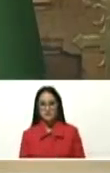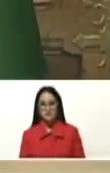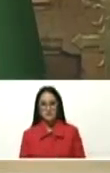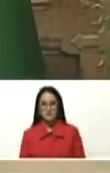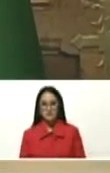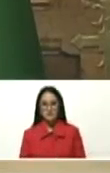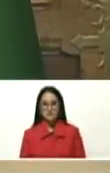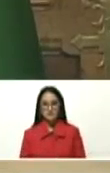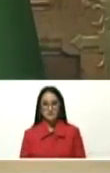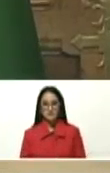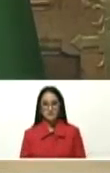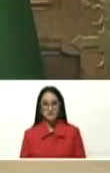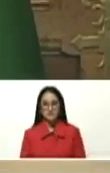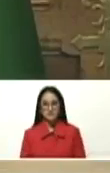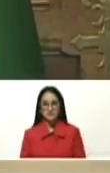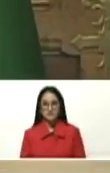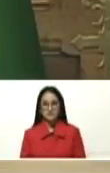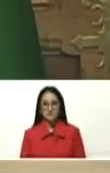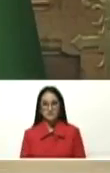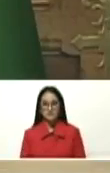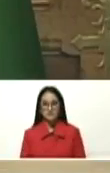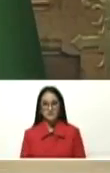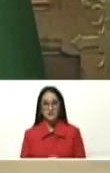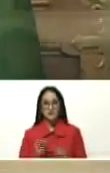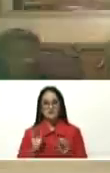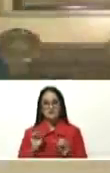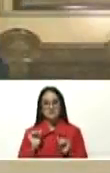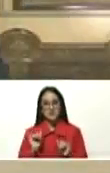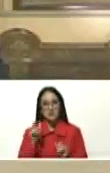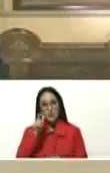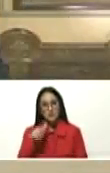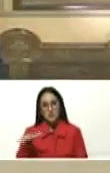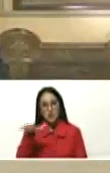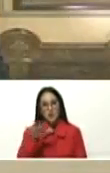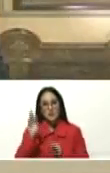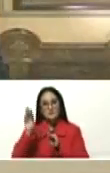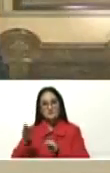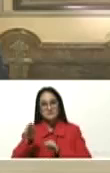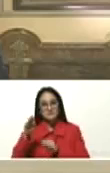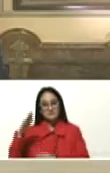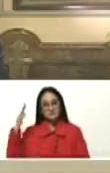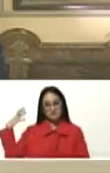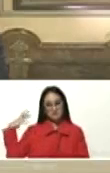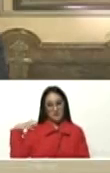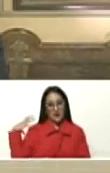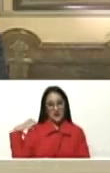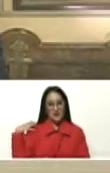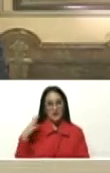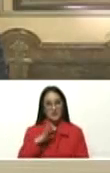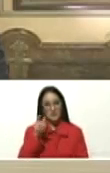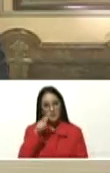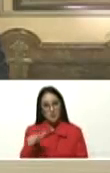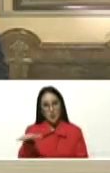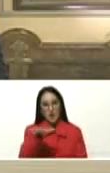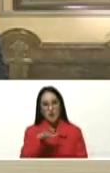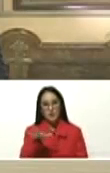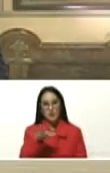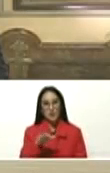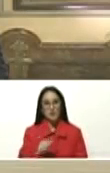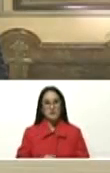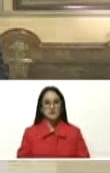general del pueblo, como lo llama el pueblo de Guinea-Bissau, el general del pueblo, general du